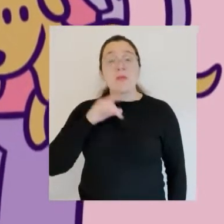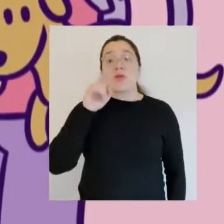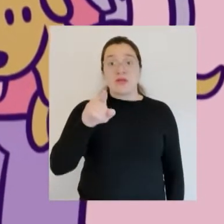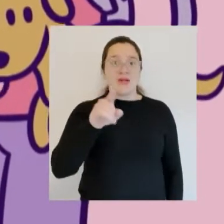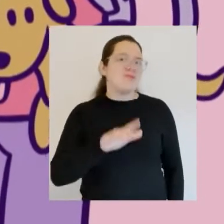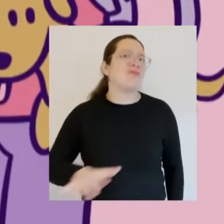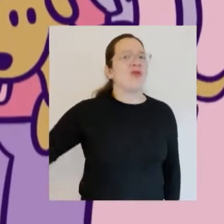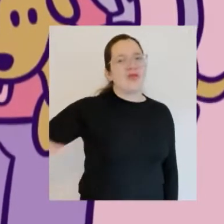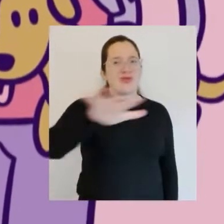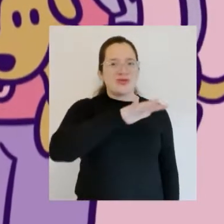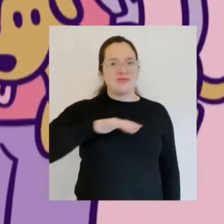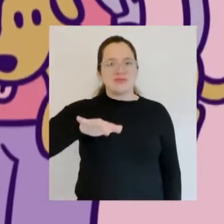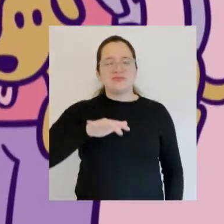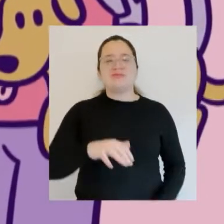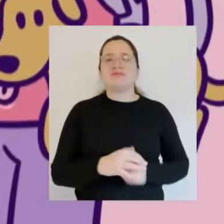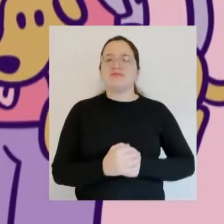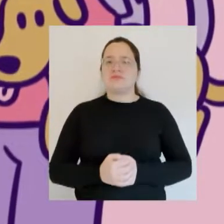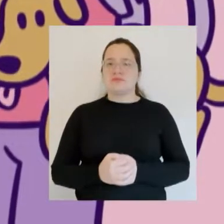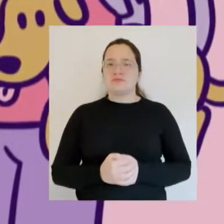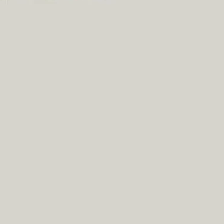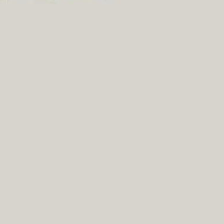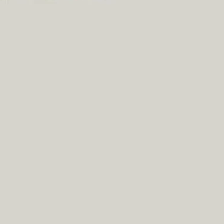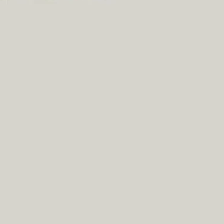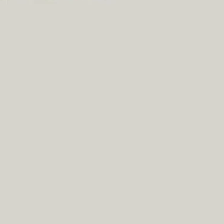Apruebo por mí y todos mis compañeros.